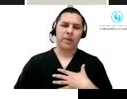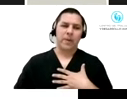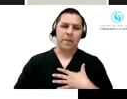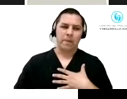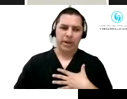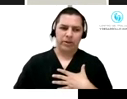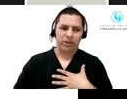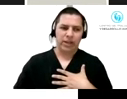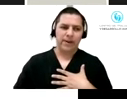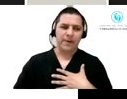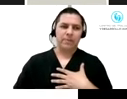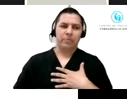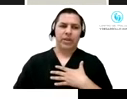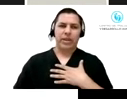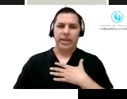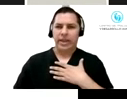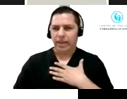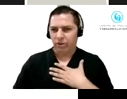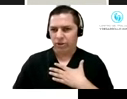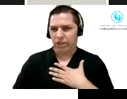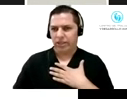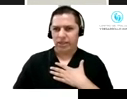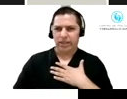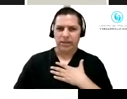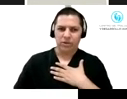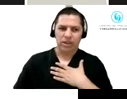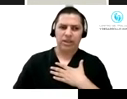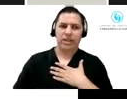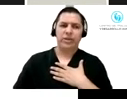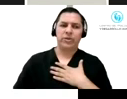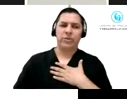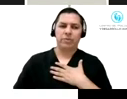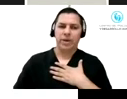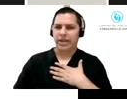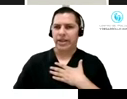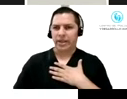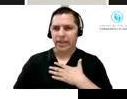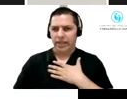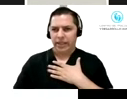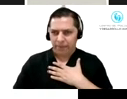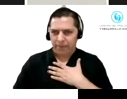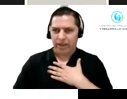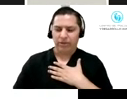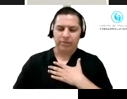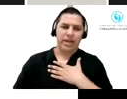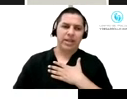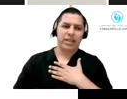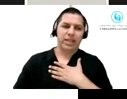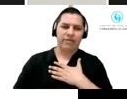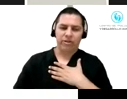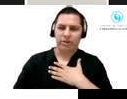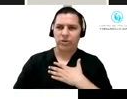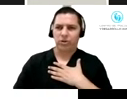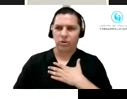reflexión personal. ¿En qué cosas es importante que yo vaya cambiando para